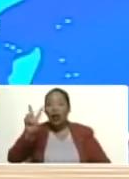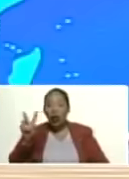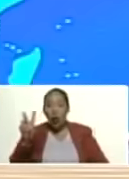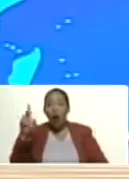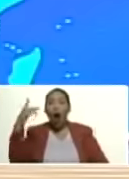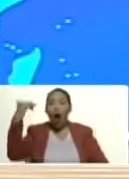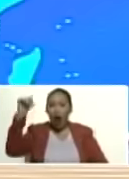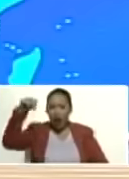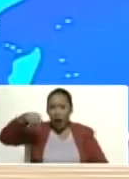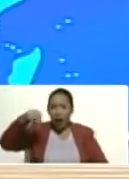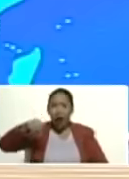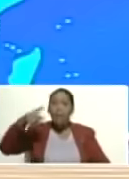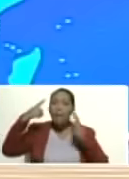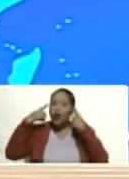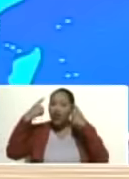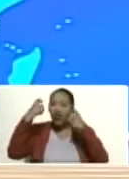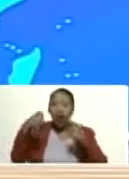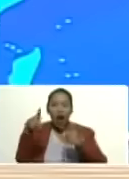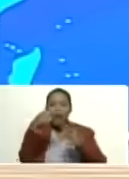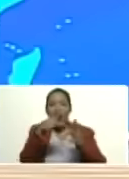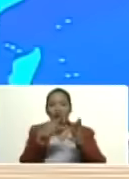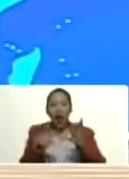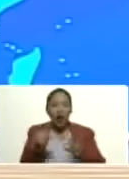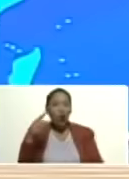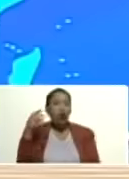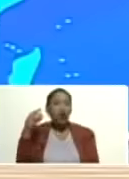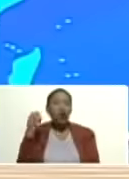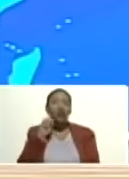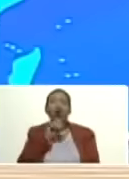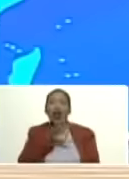profesores, profesoras del Instituto Pedro Gual,